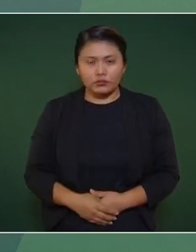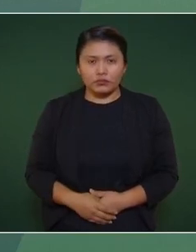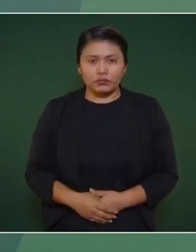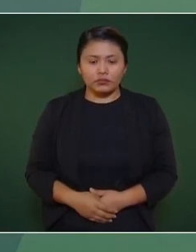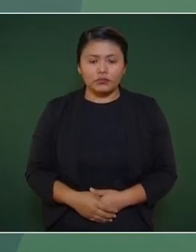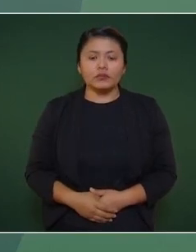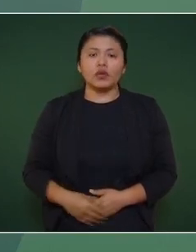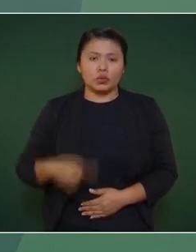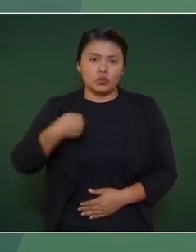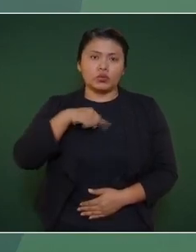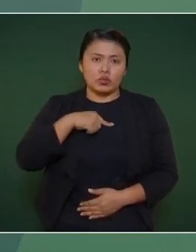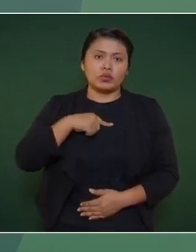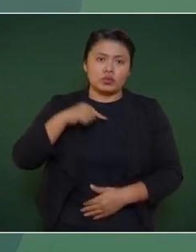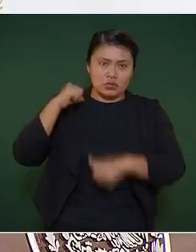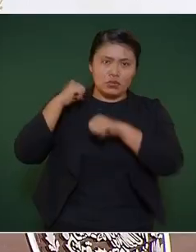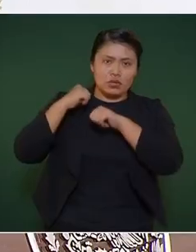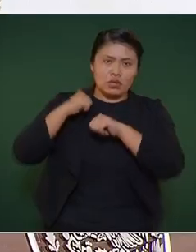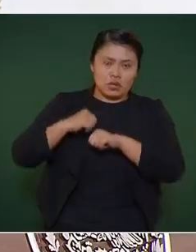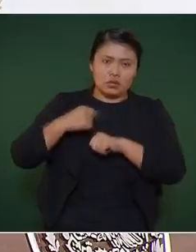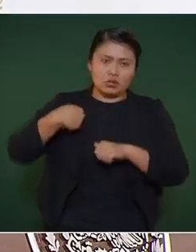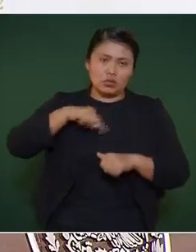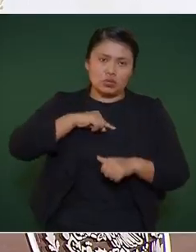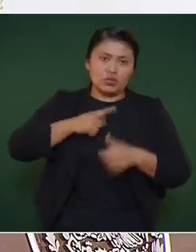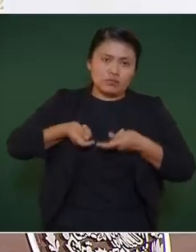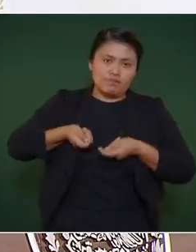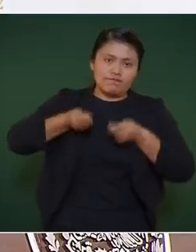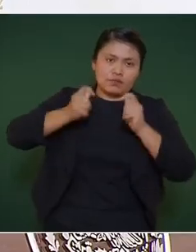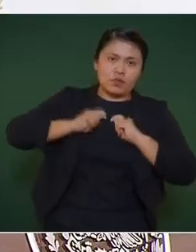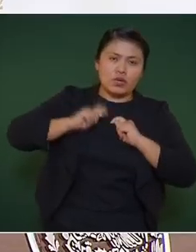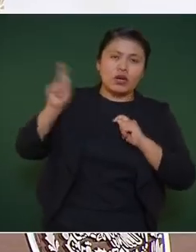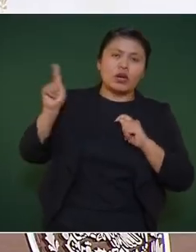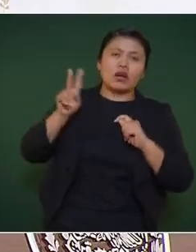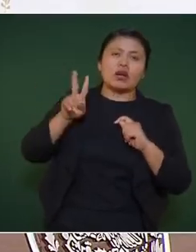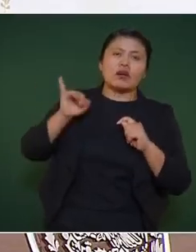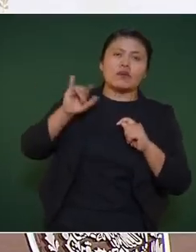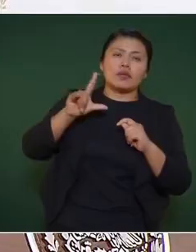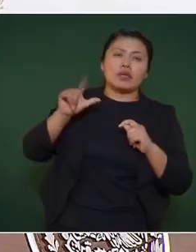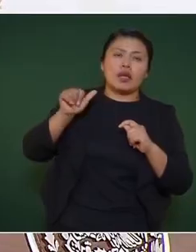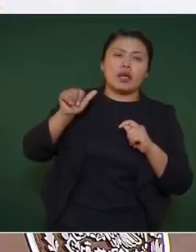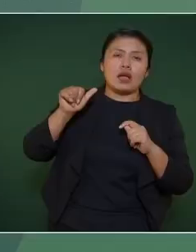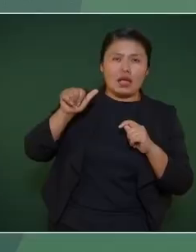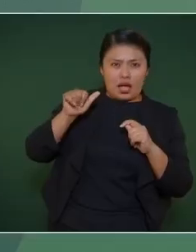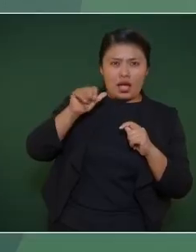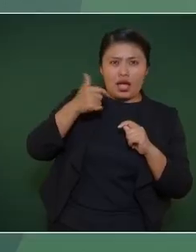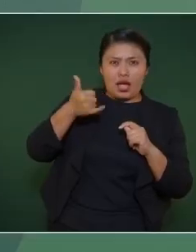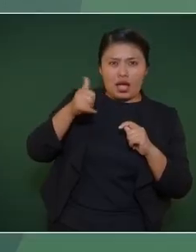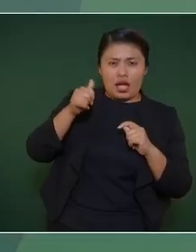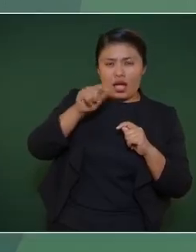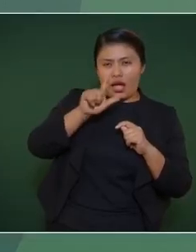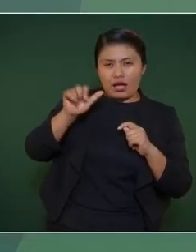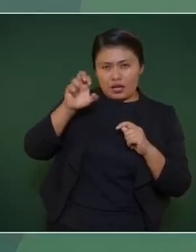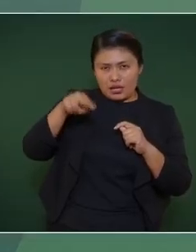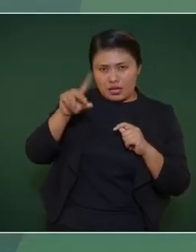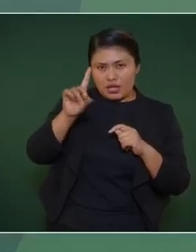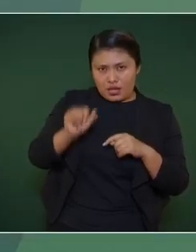nos encargó ese tramo a nosotros, es la entrada por Villallende, y lo comenté en una rueda de